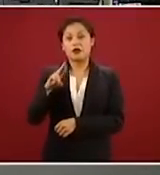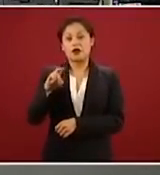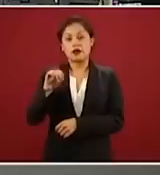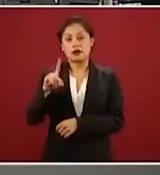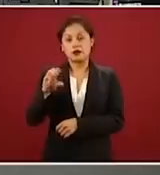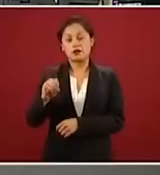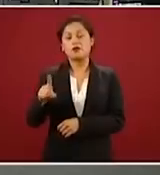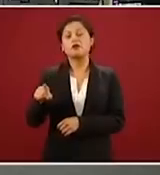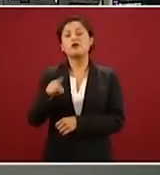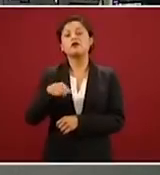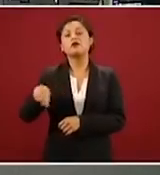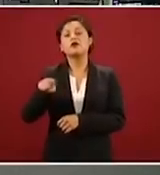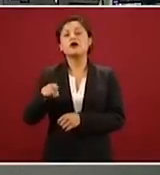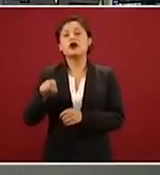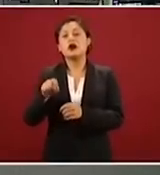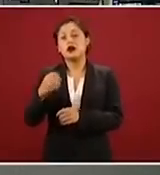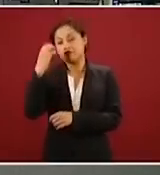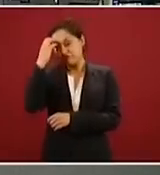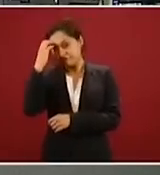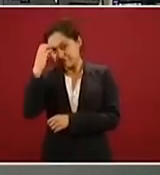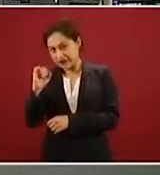Análisis Económico, Grupo SDP.